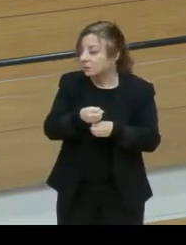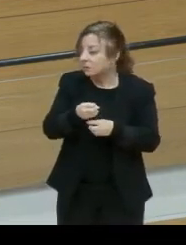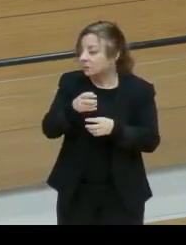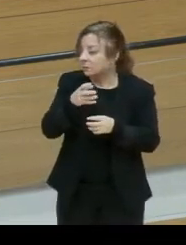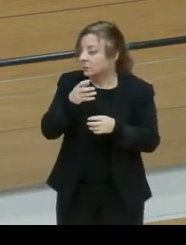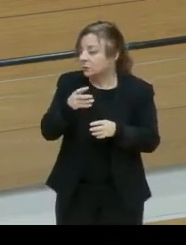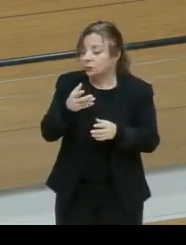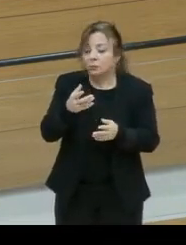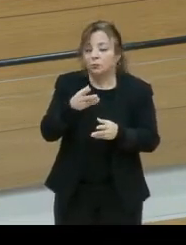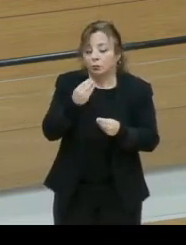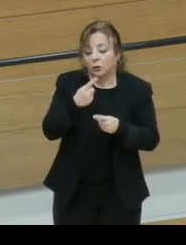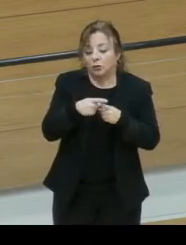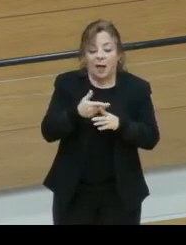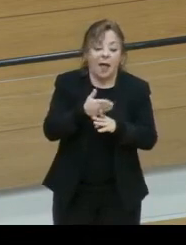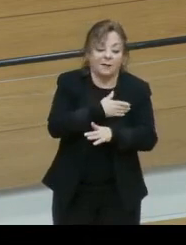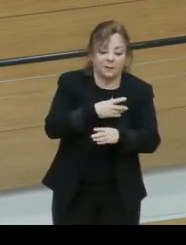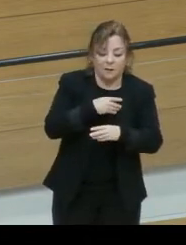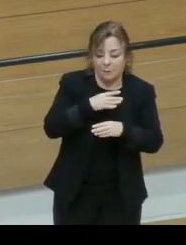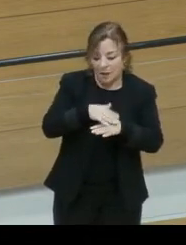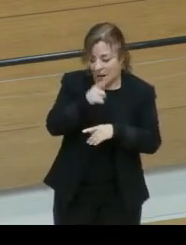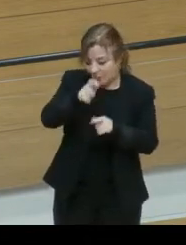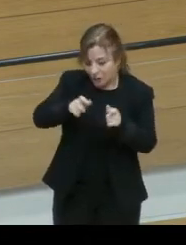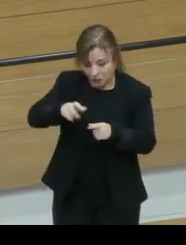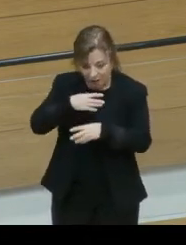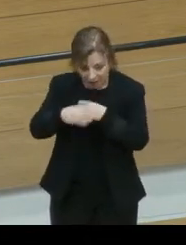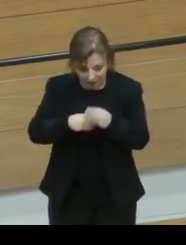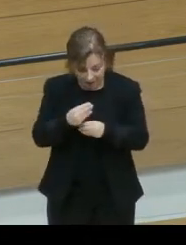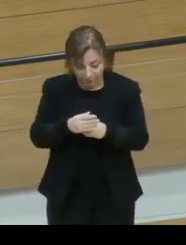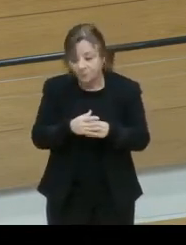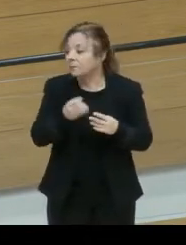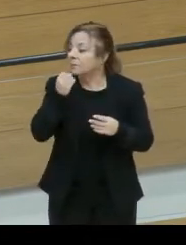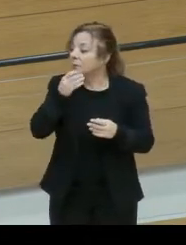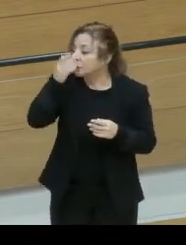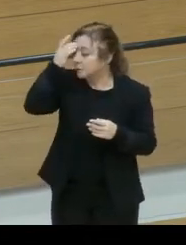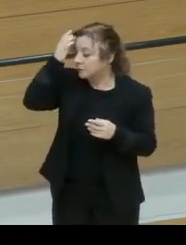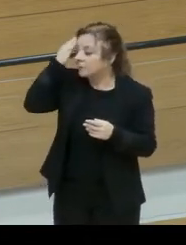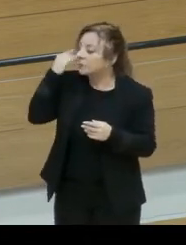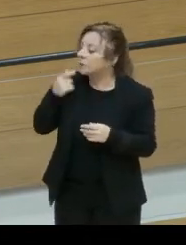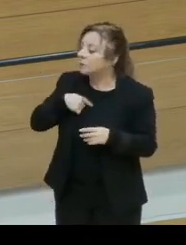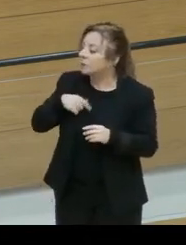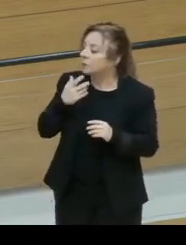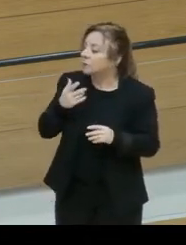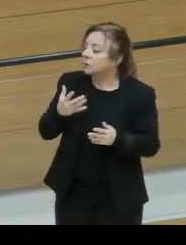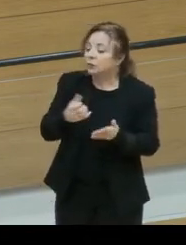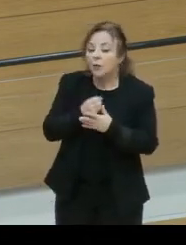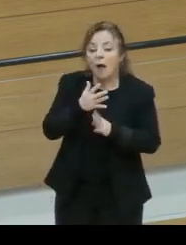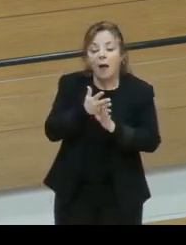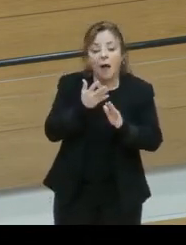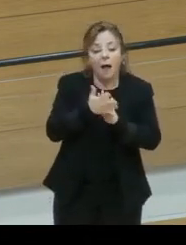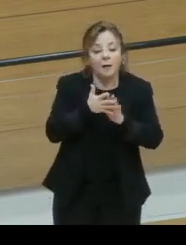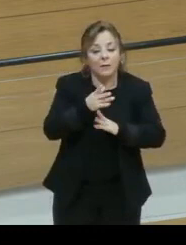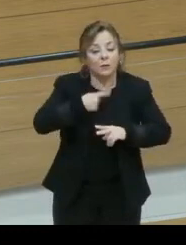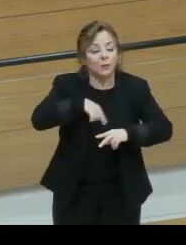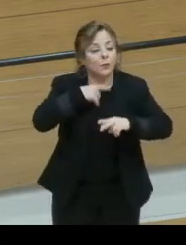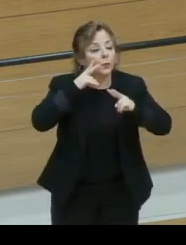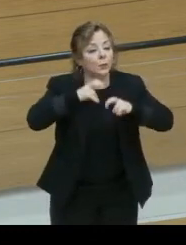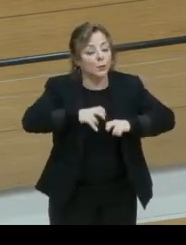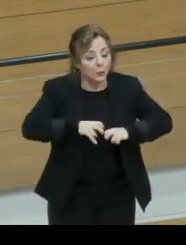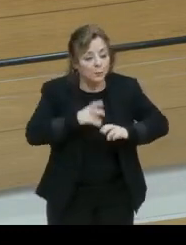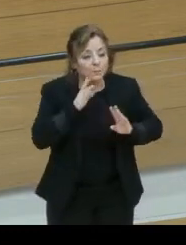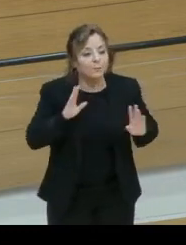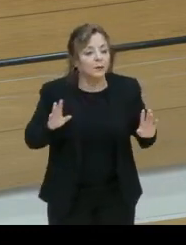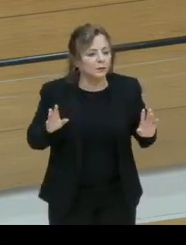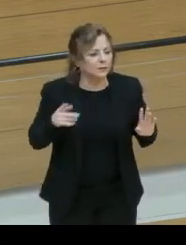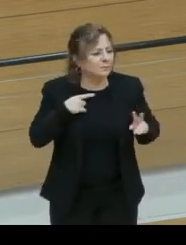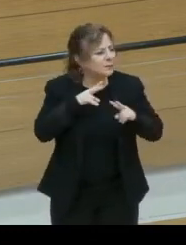antes de aplicarlo a un paciente. Y bueno, estamos hablando todos de nuestras investigaciones, pero ¿qué